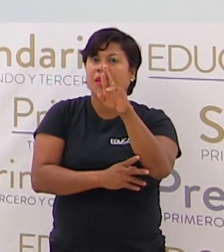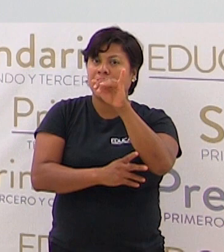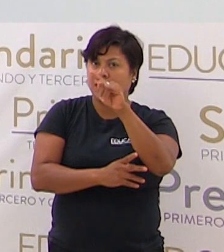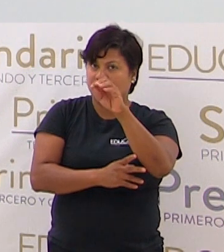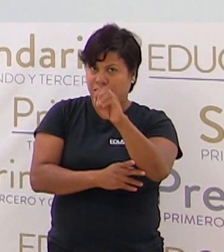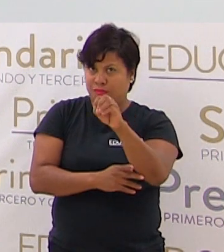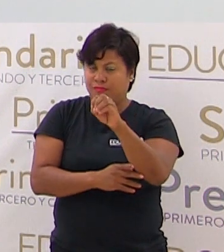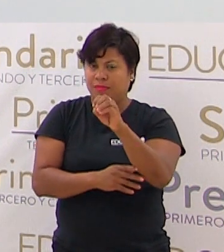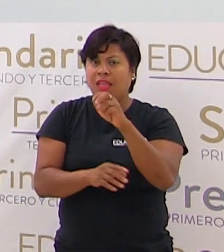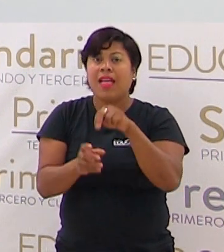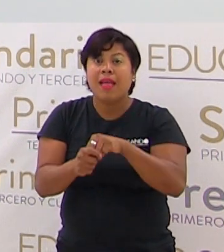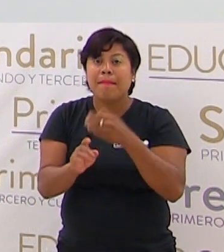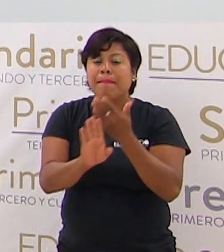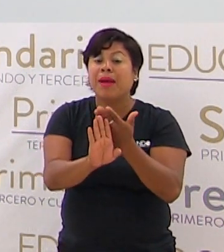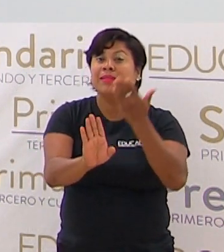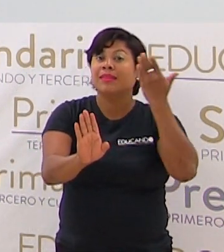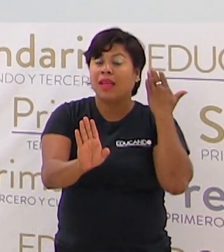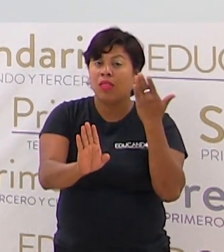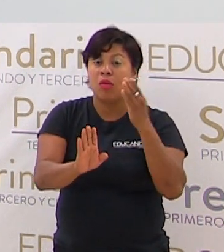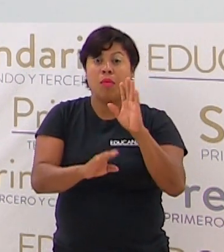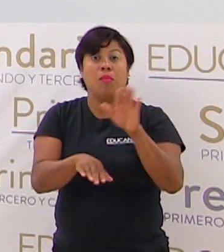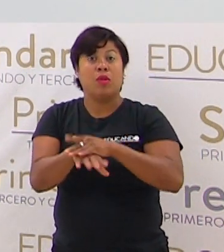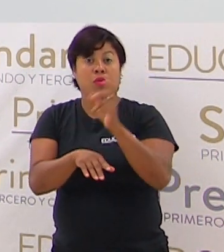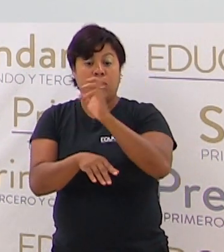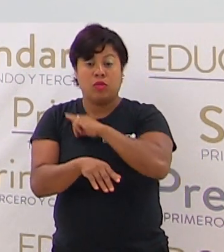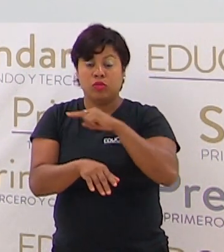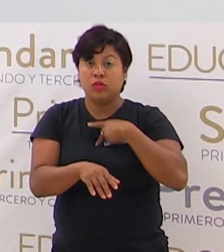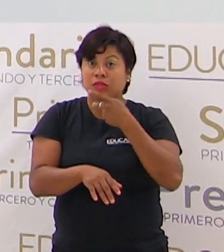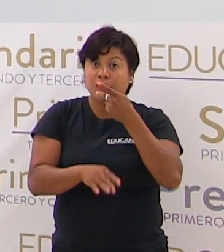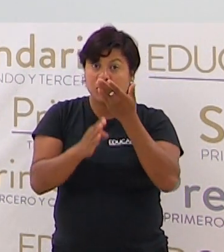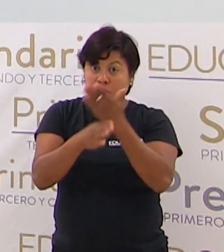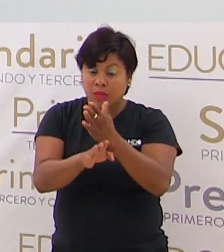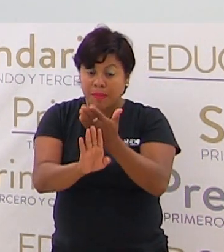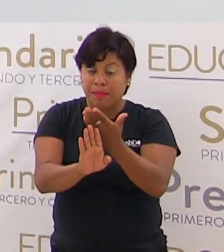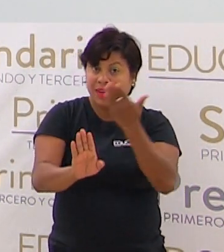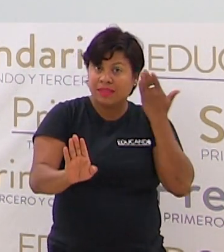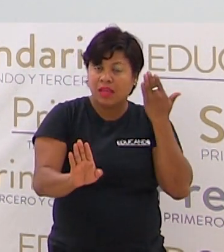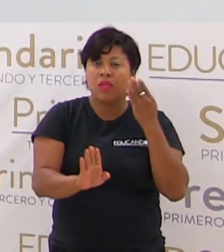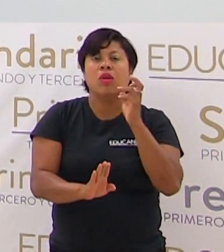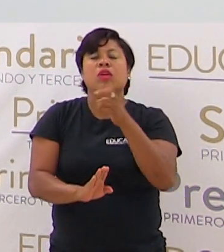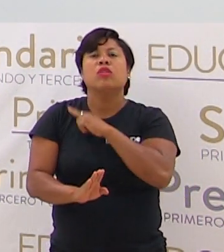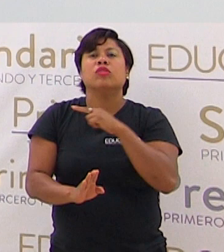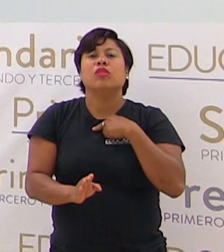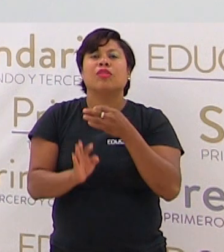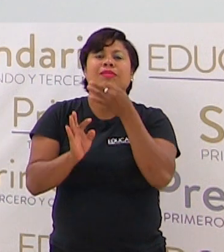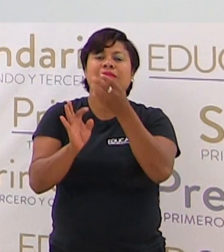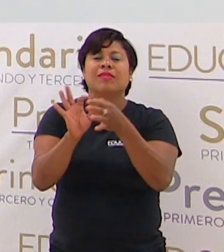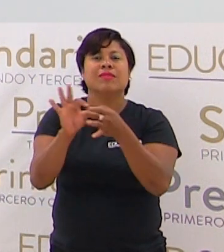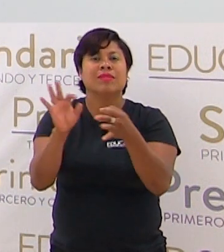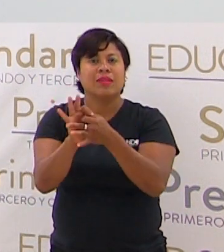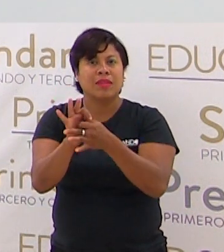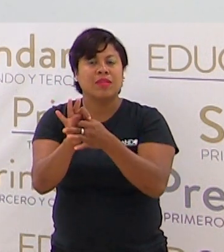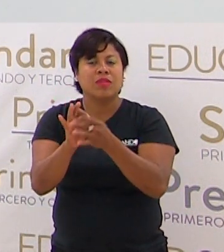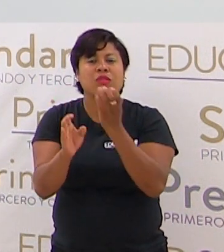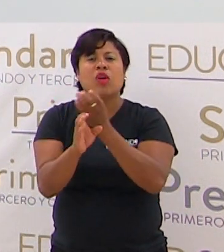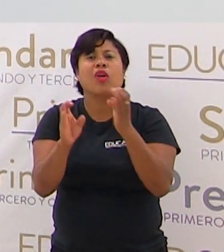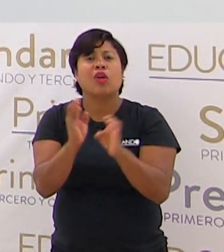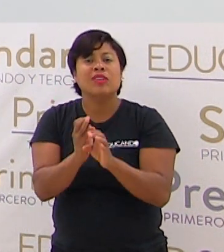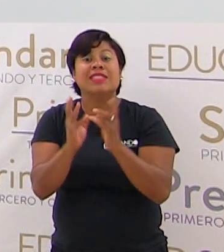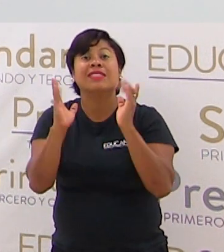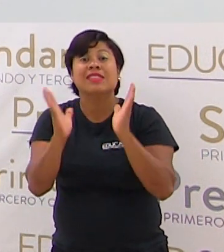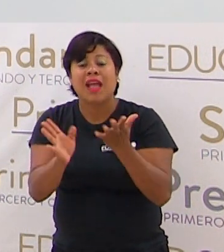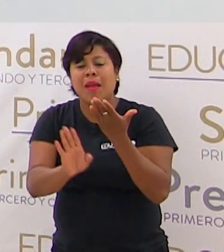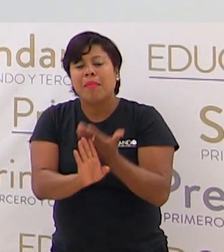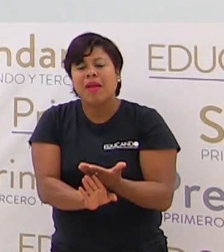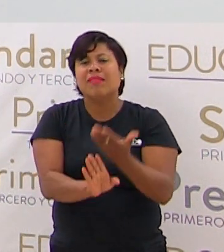pretérito. ¿Bien? Porque al hablar de pretérito, estamos comunicando acciones que